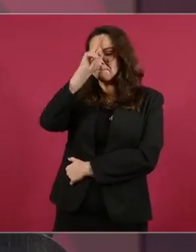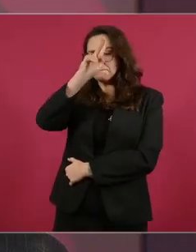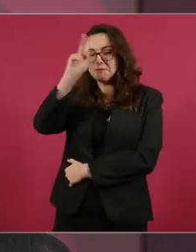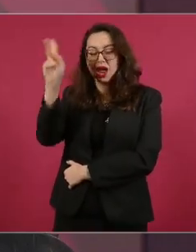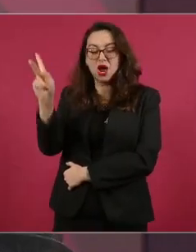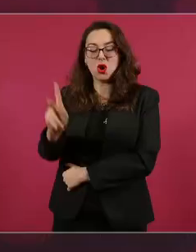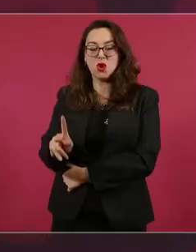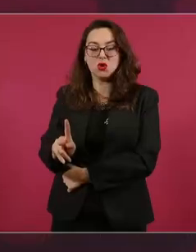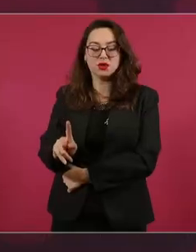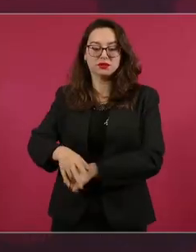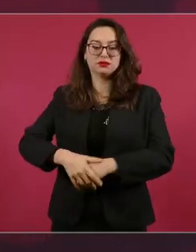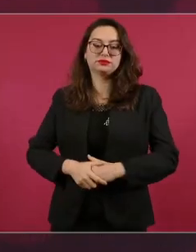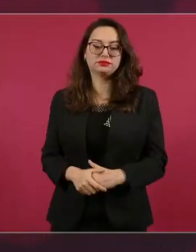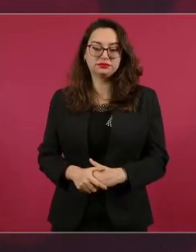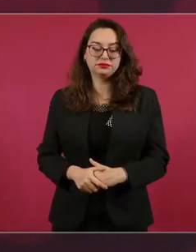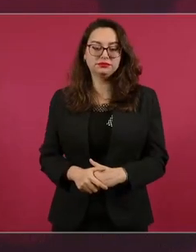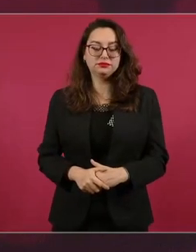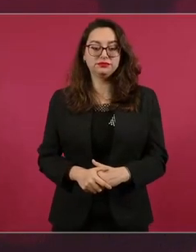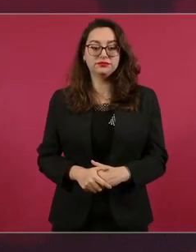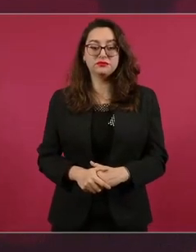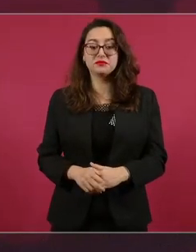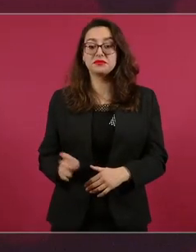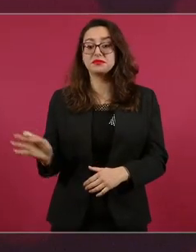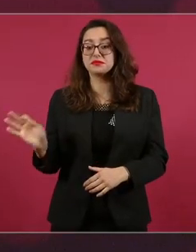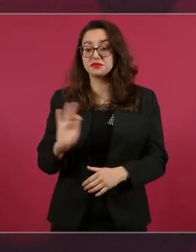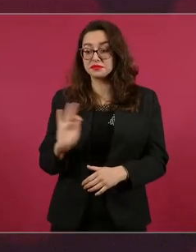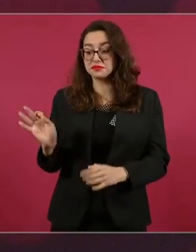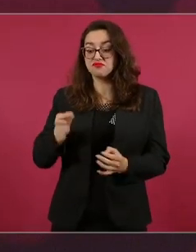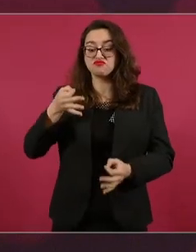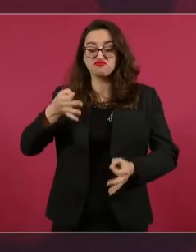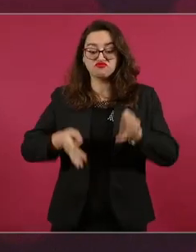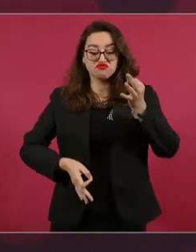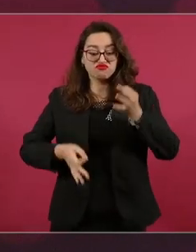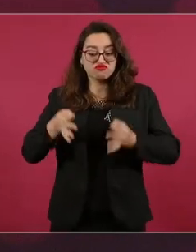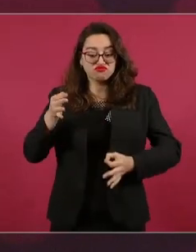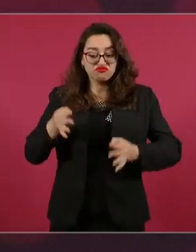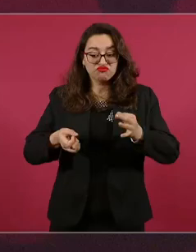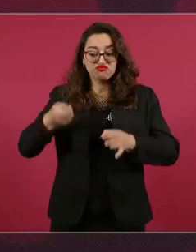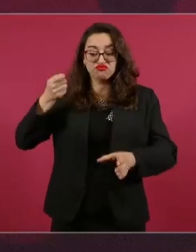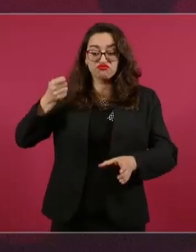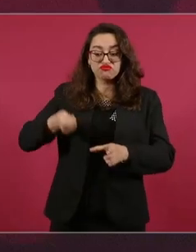Puede ser que haya excepciones también de jueces,